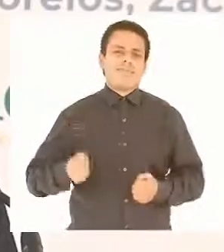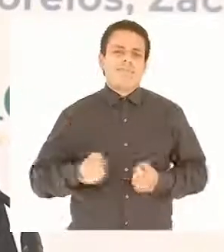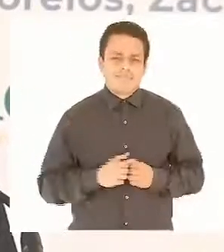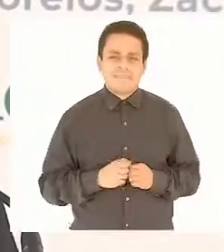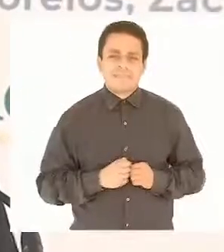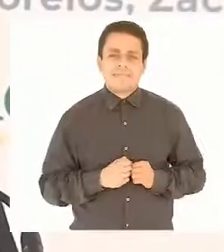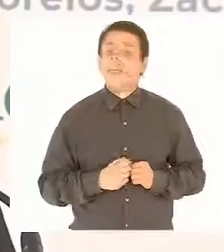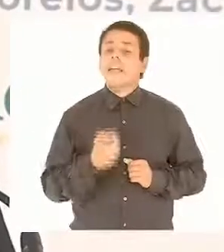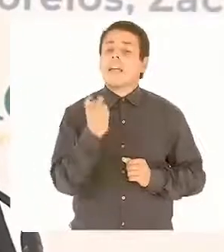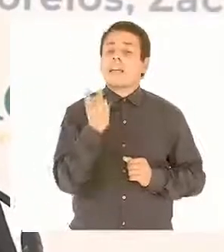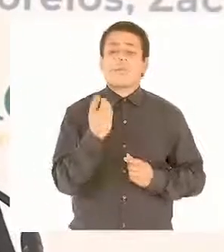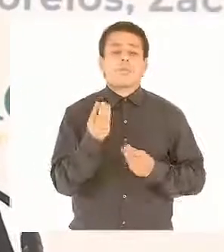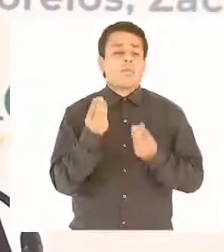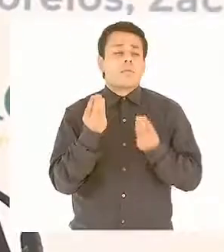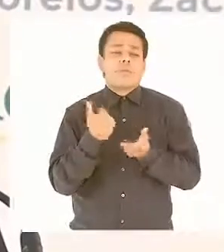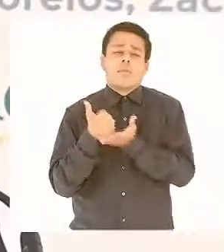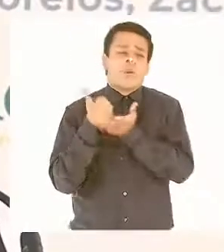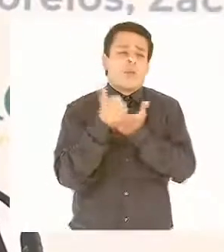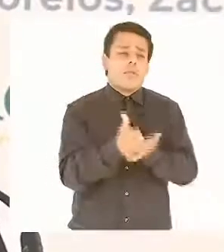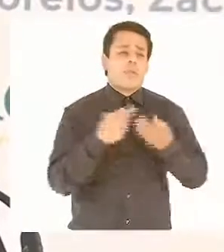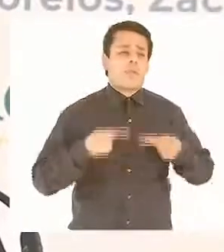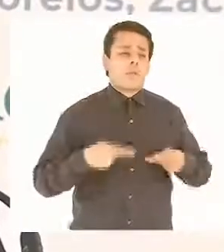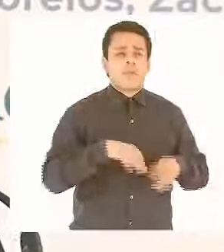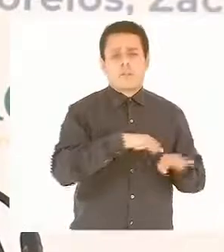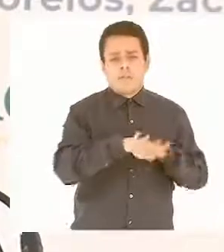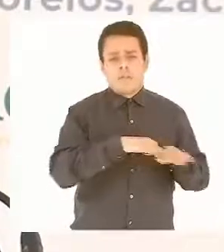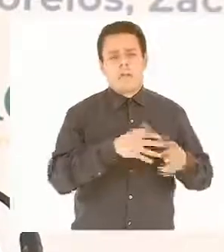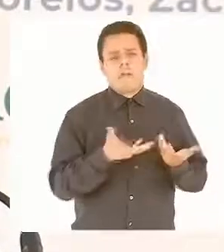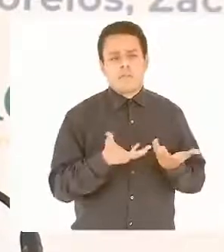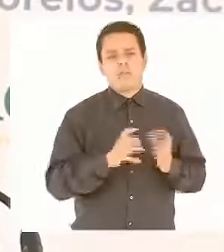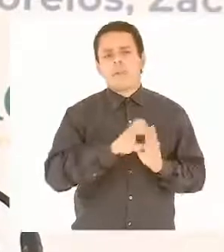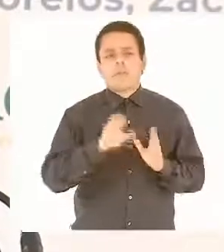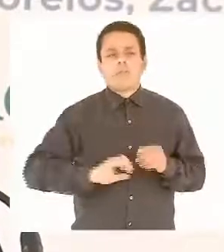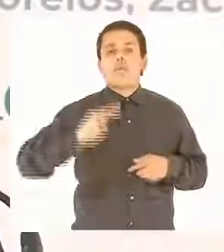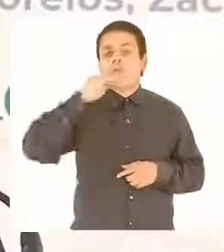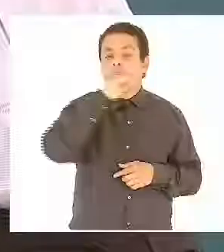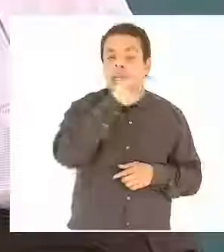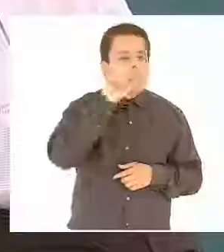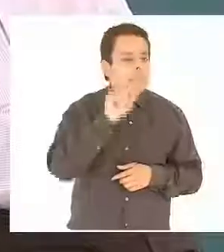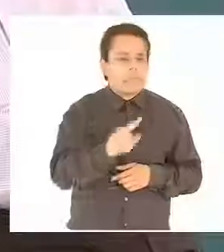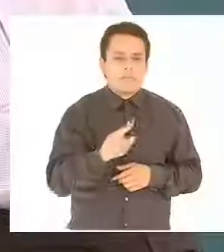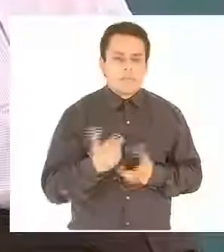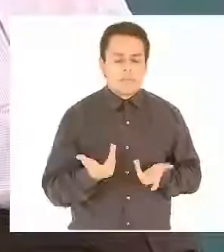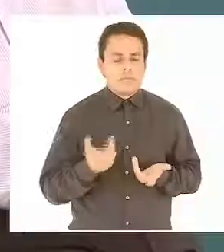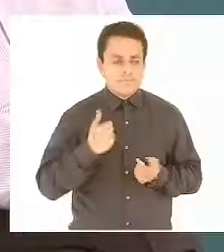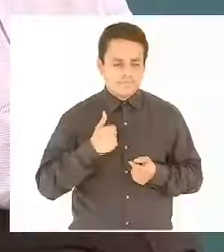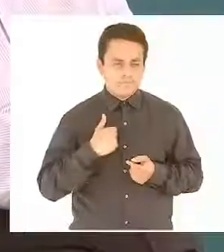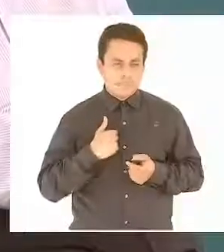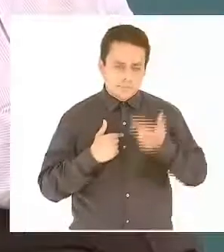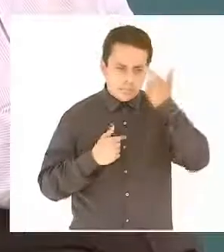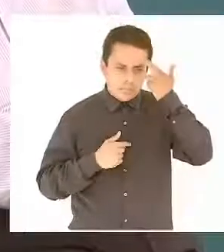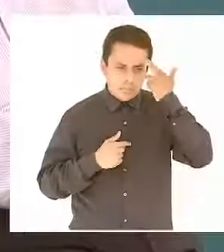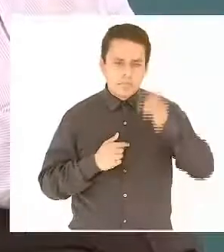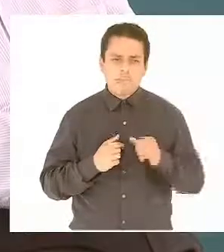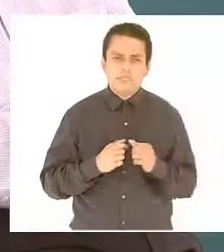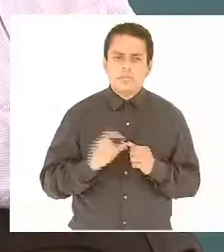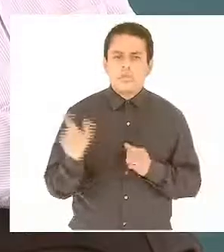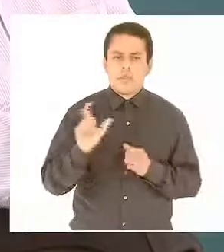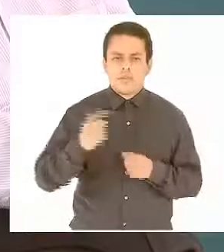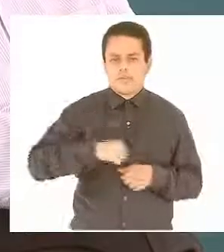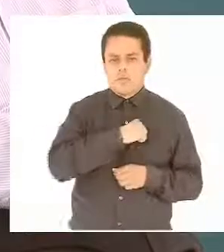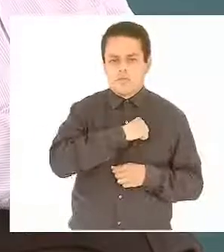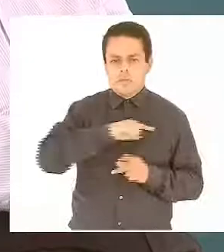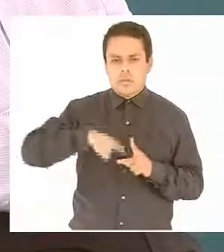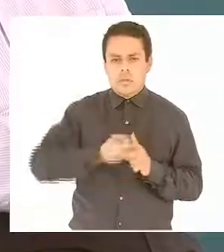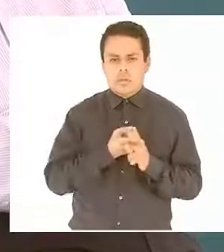Esto ayuda mucho a los productores. Lo mismo en el caso del maíz. Recuerdo que cuando